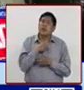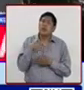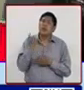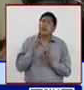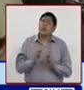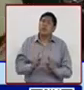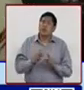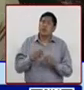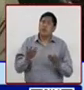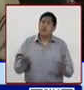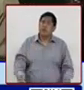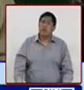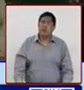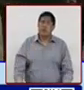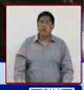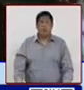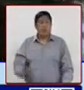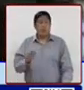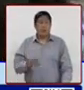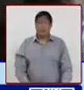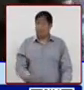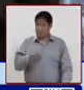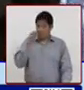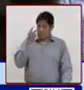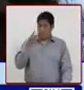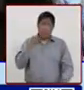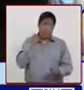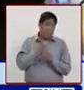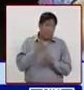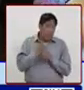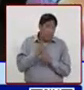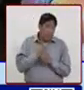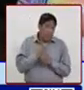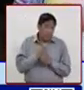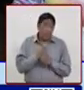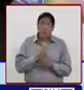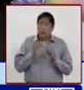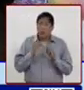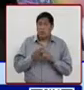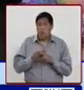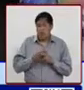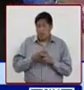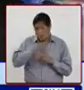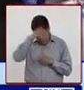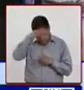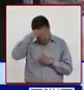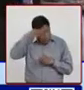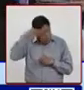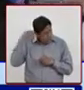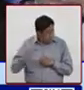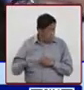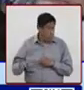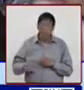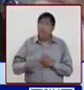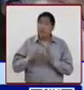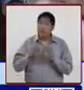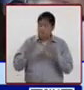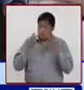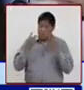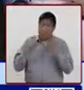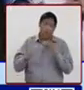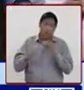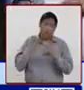autores. Correcto. Bueno, han visto un trabajo realmente oportuno, arduo el de la policía, tras que nuestro